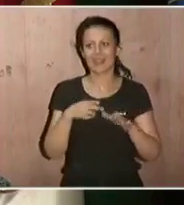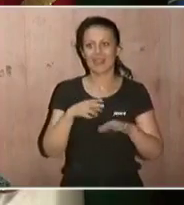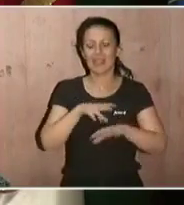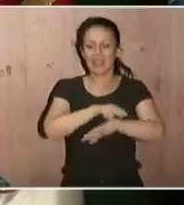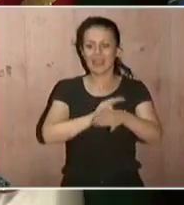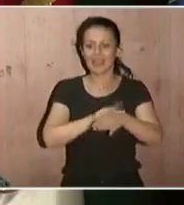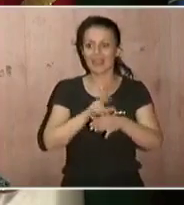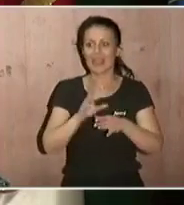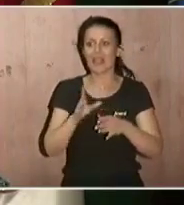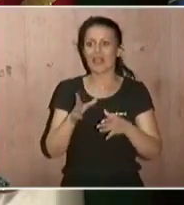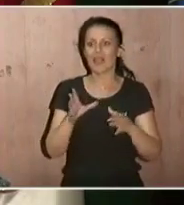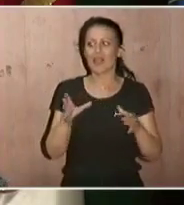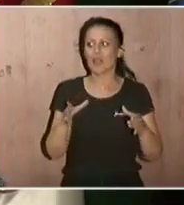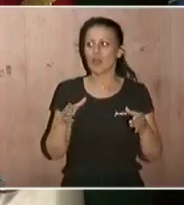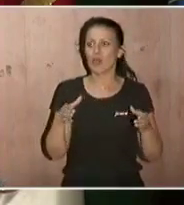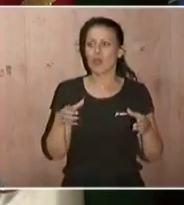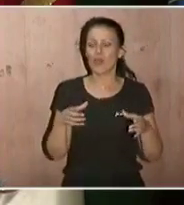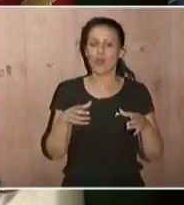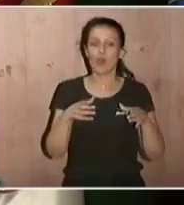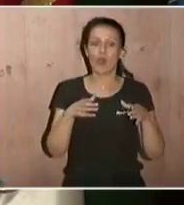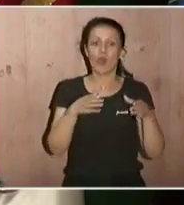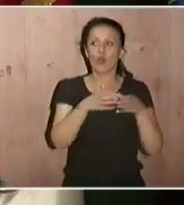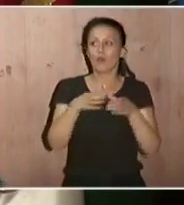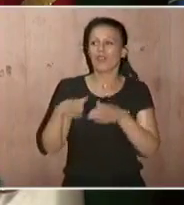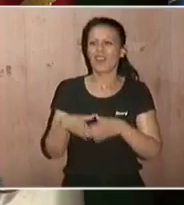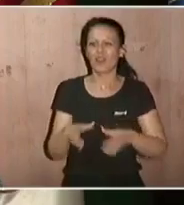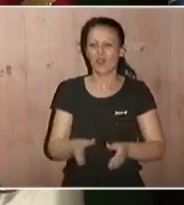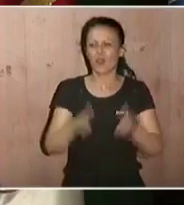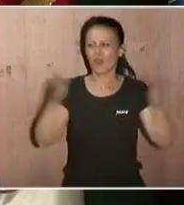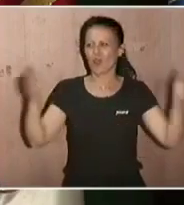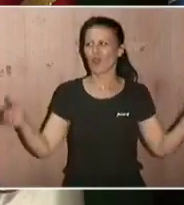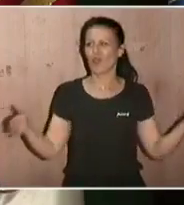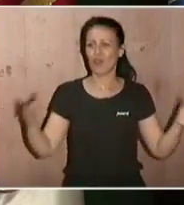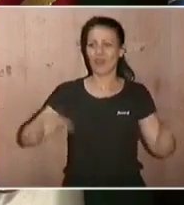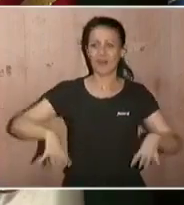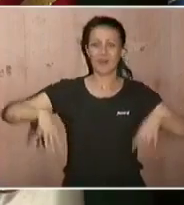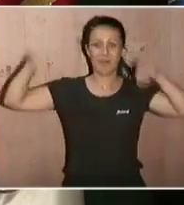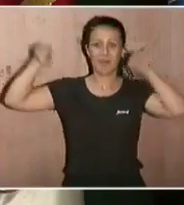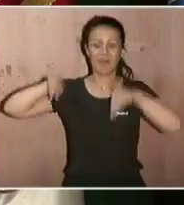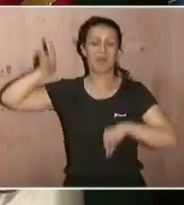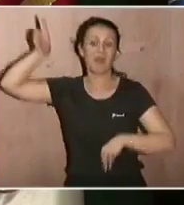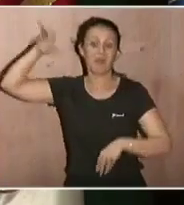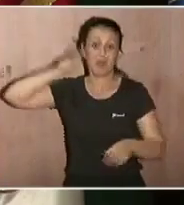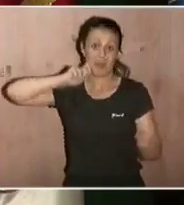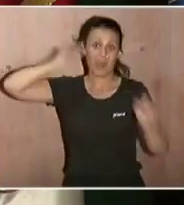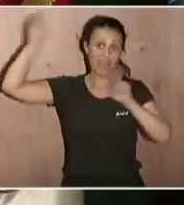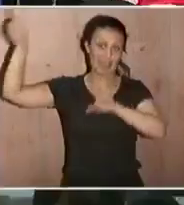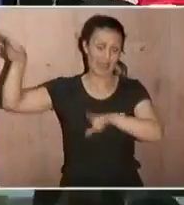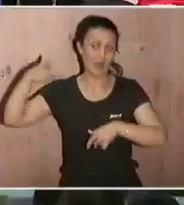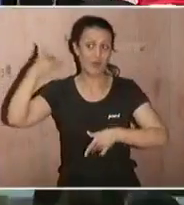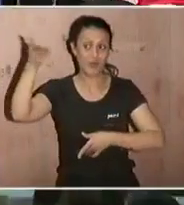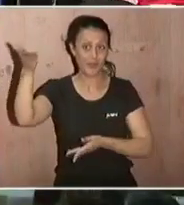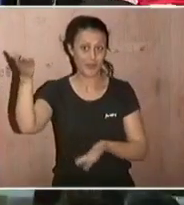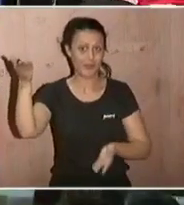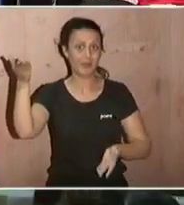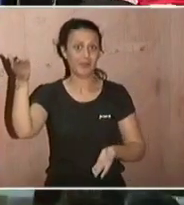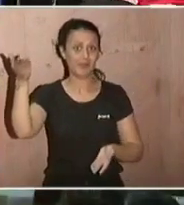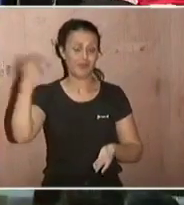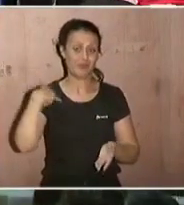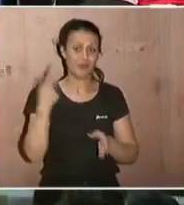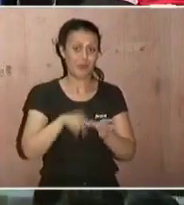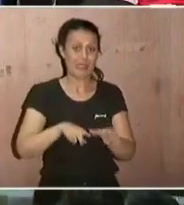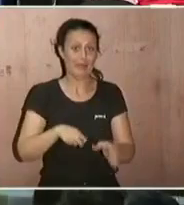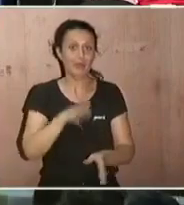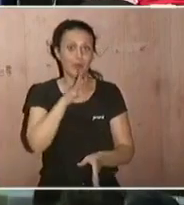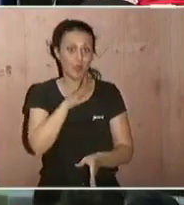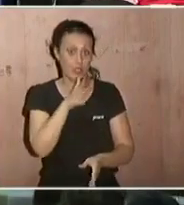urbanización, no hablo de cuántos miles de hectáreas, en el Pirineo. Pues ya se puede imaginar a alguien para qué querían que estuviera allí. Y